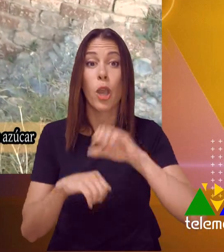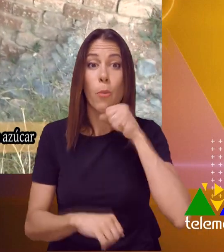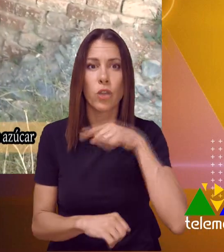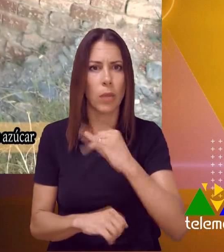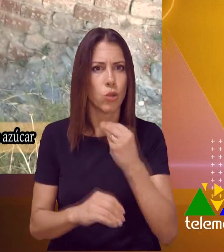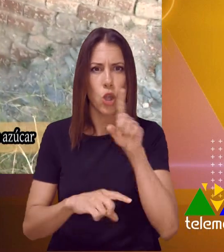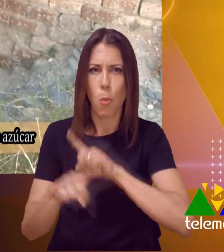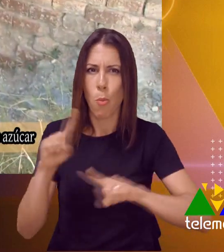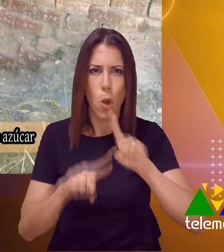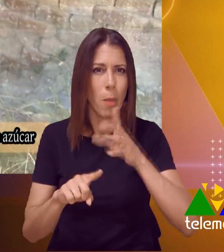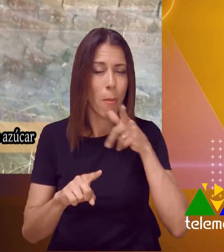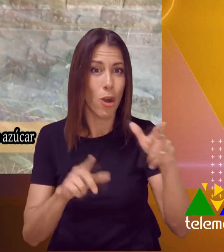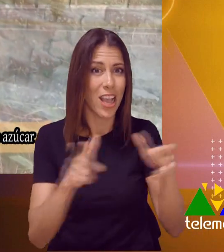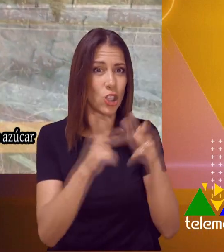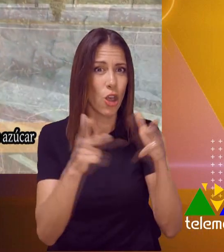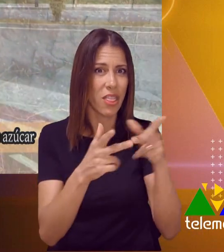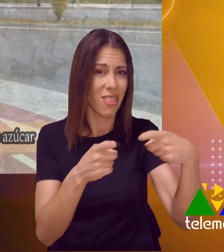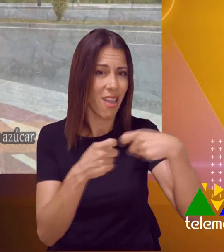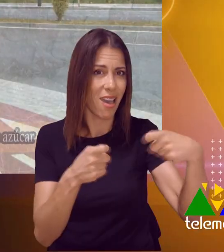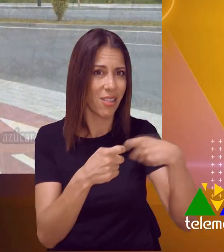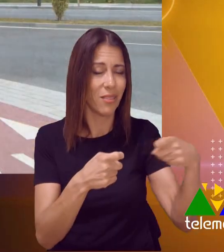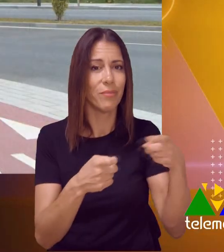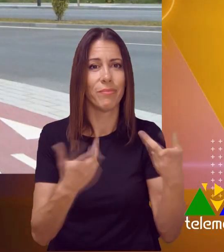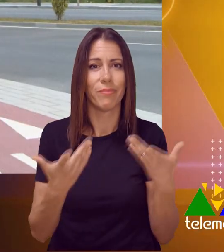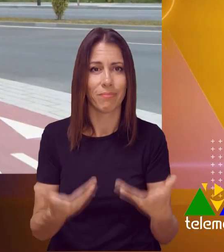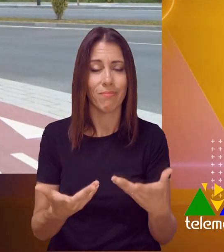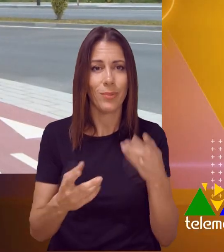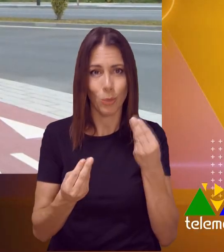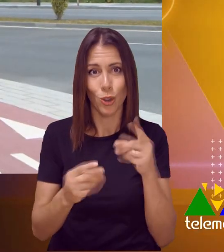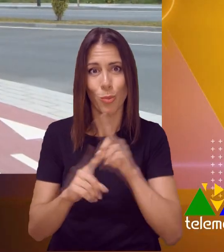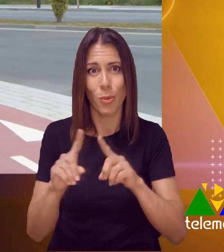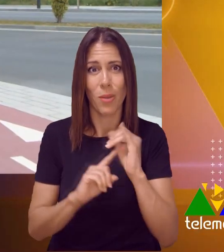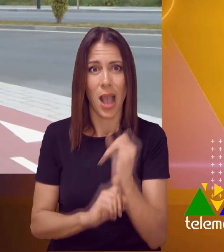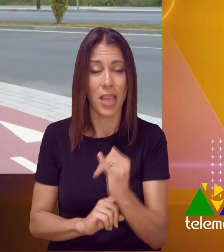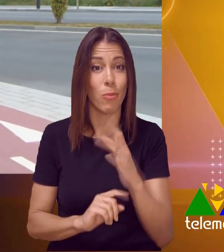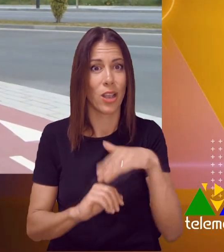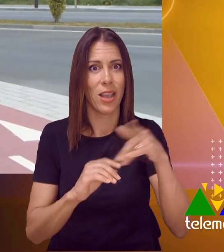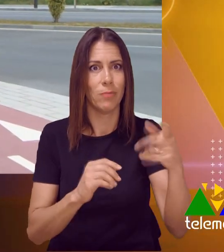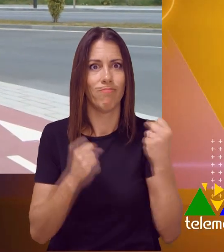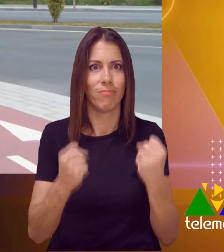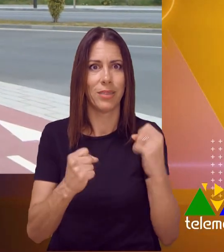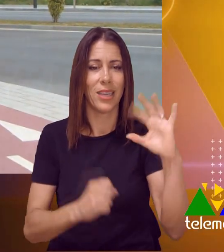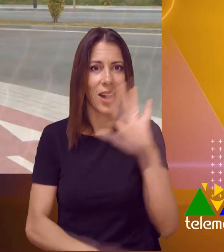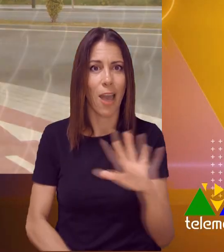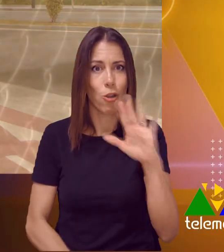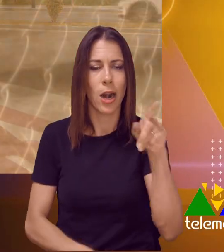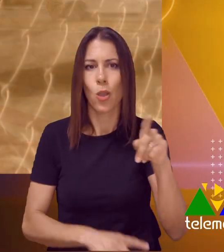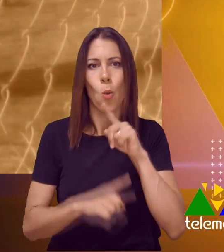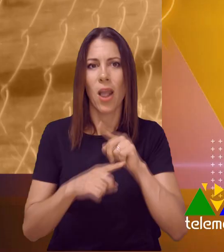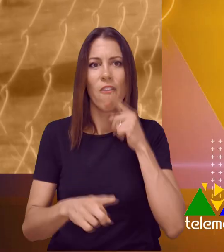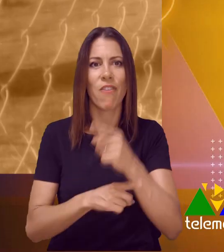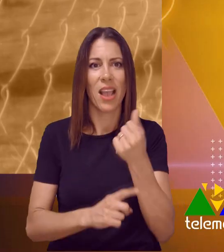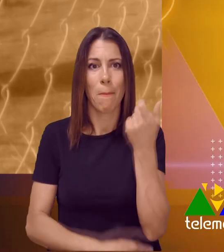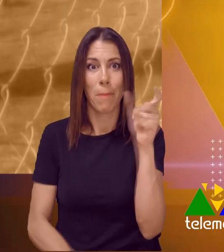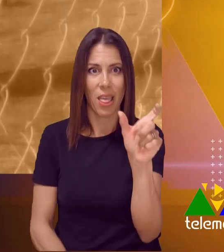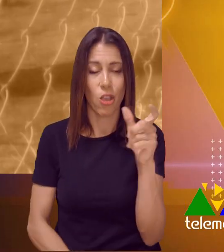problemas con la Sociedad General Azucarera, porque esta sociedad nacional era la que fijaba los precios, y